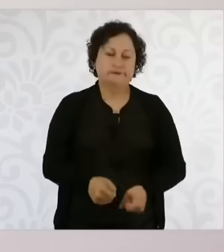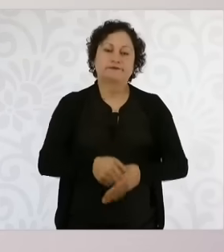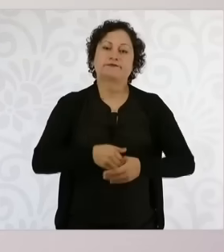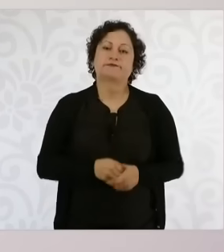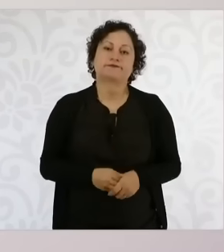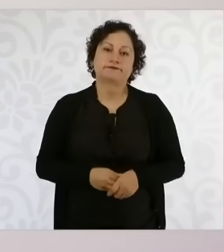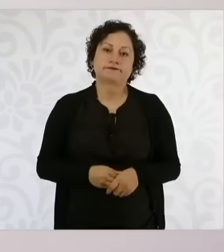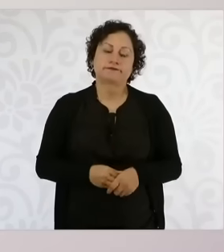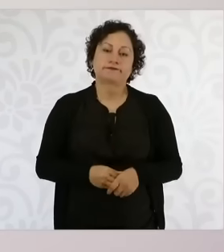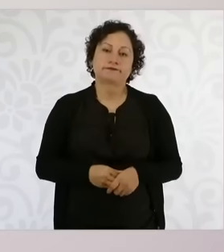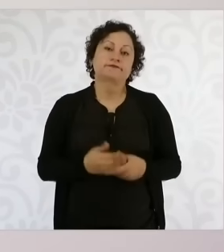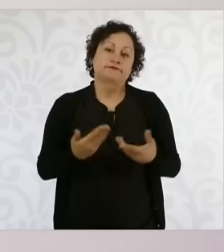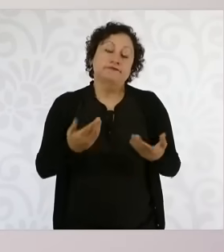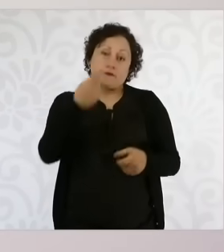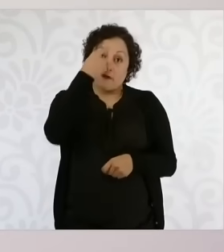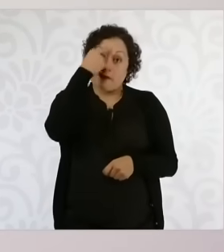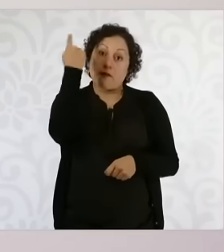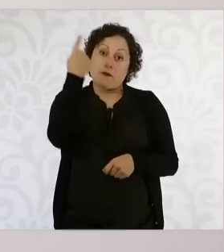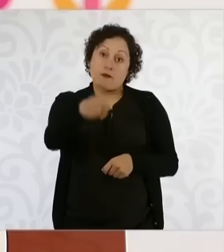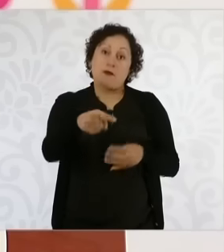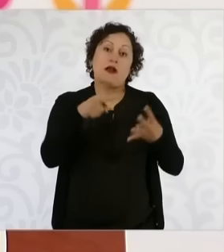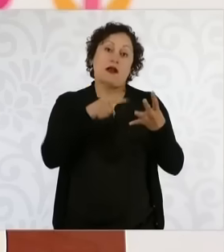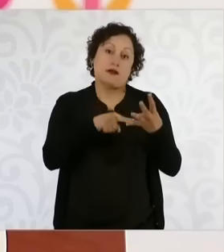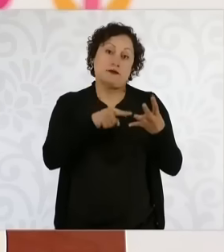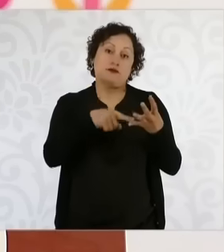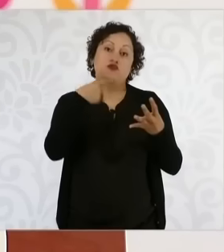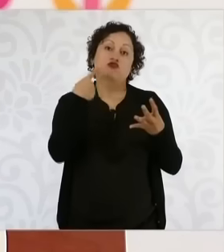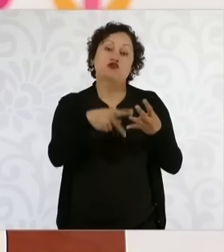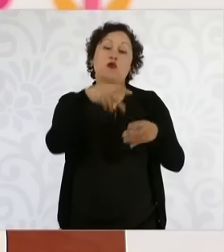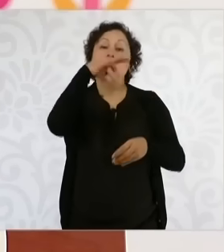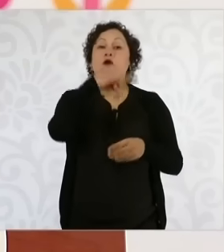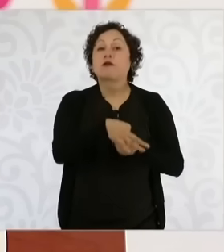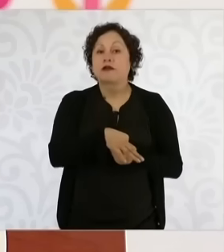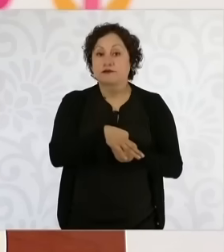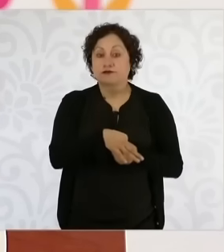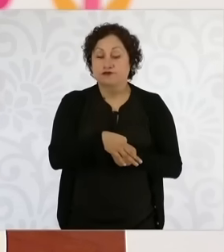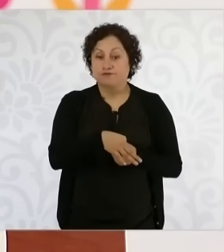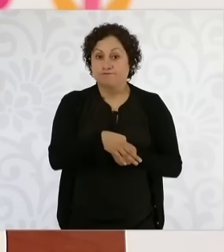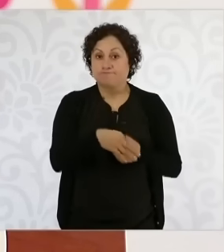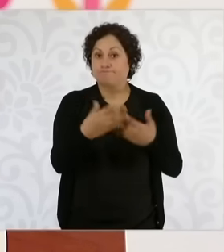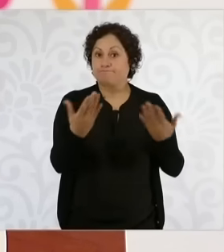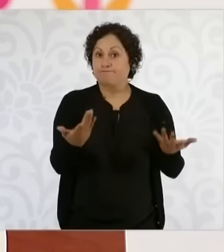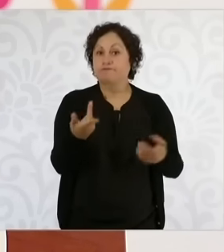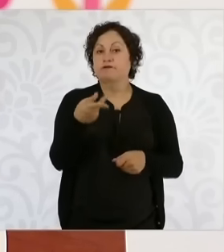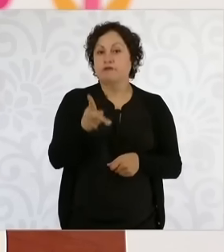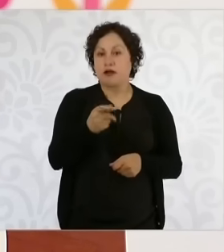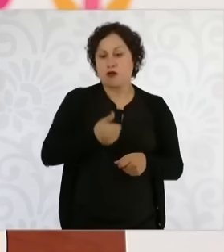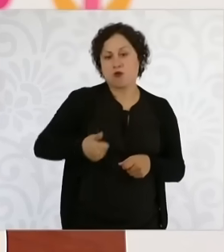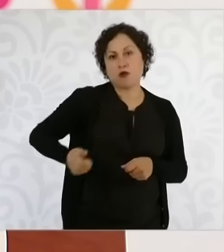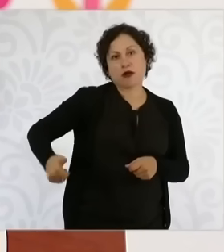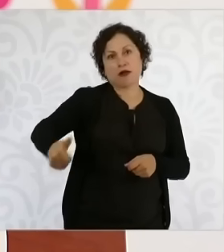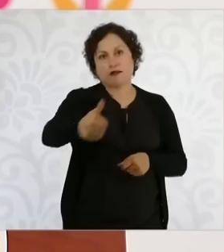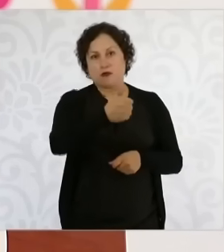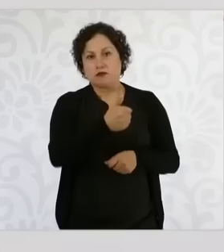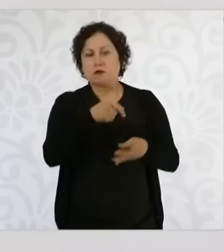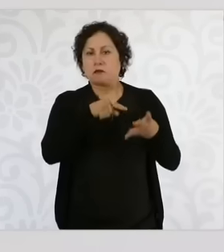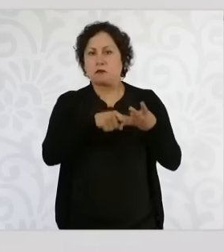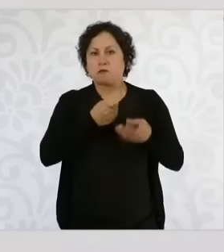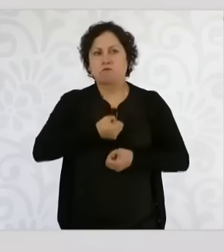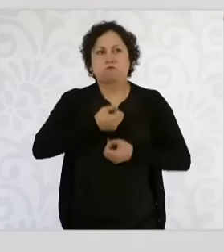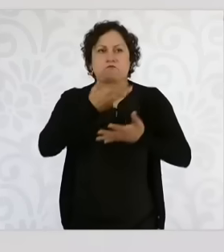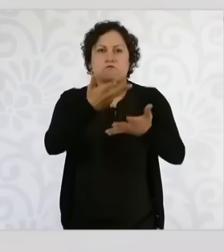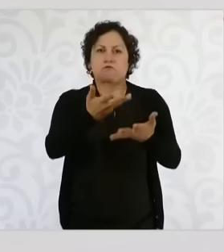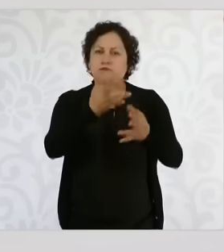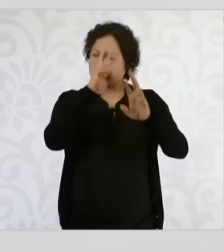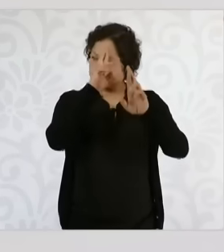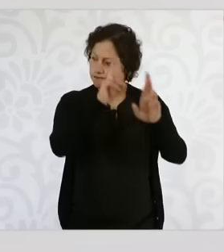para no votar como decidió su votación, pero fue una decisión individual y es de reconocerse, porque